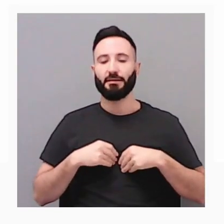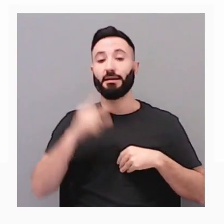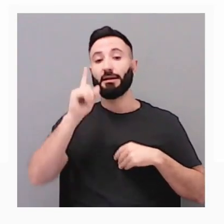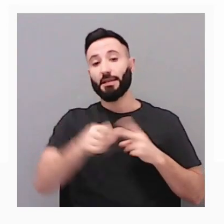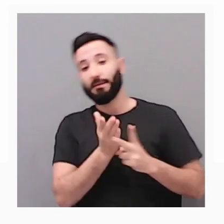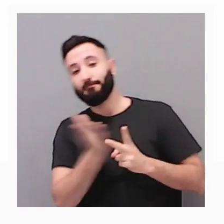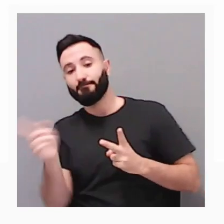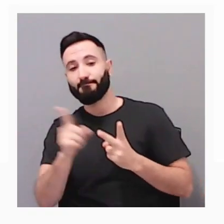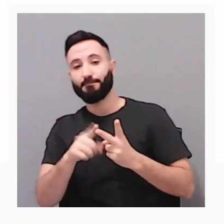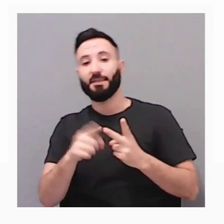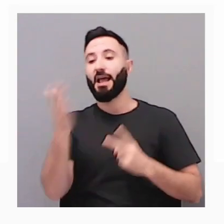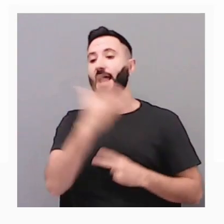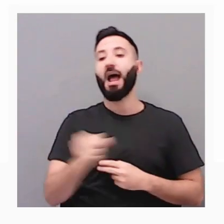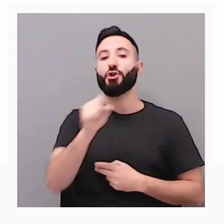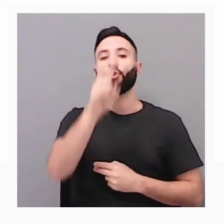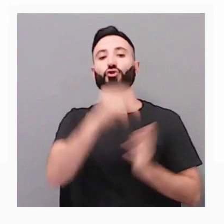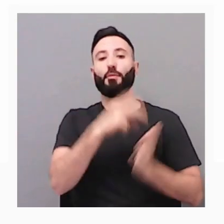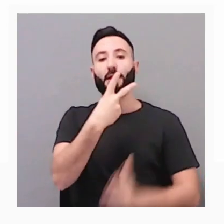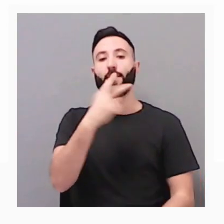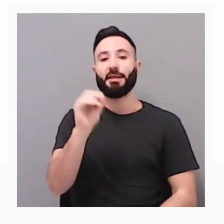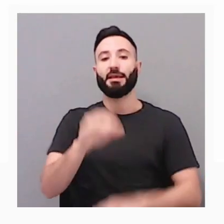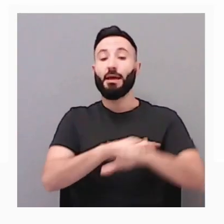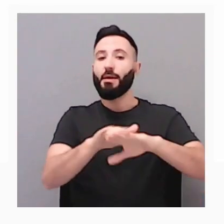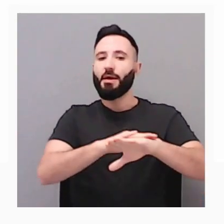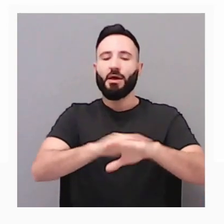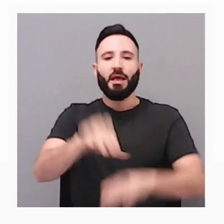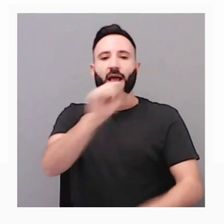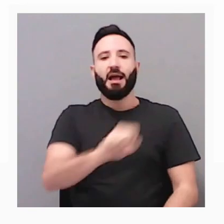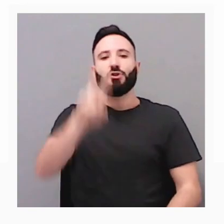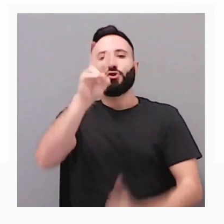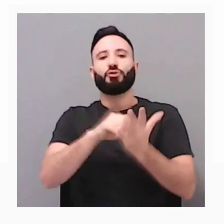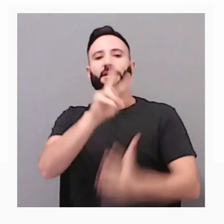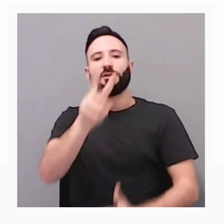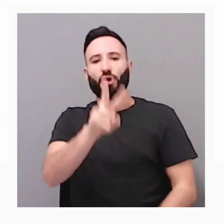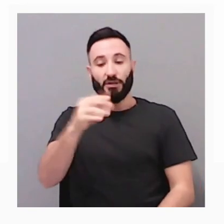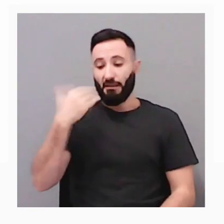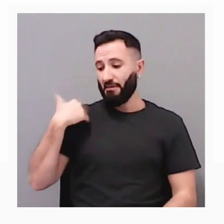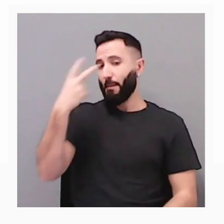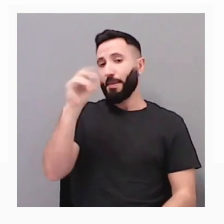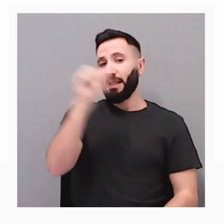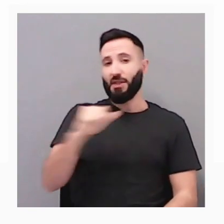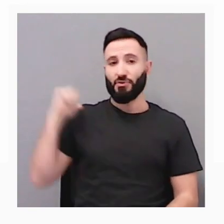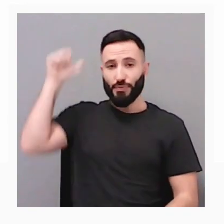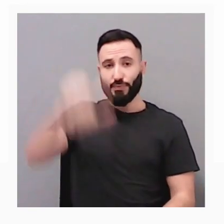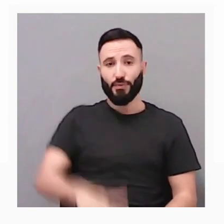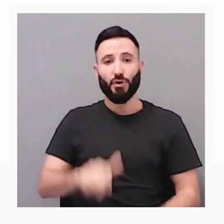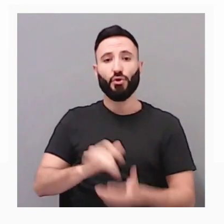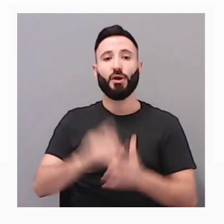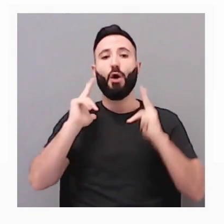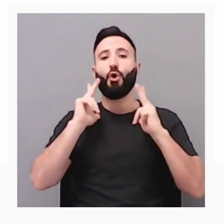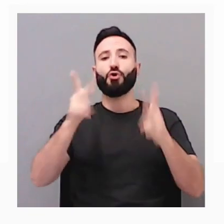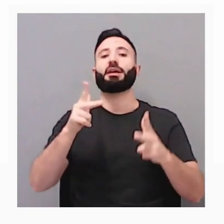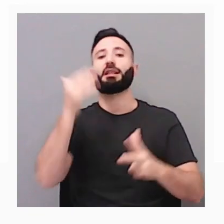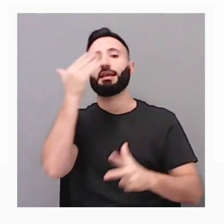desde 2002, hace ya 20 años, para que todo el mundo lo sepa, en Hotel Escuela Convento